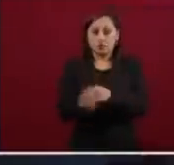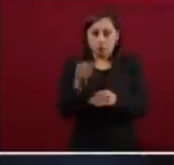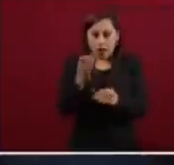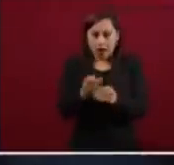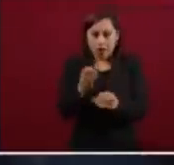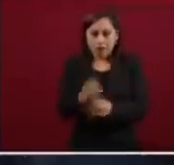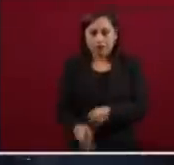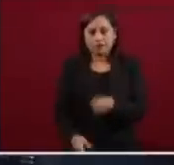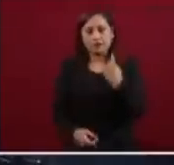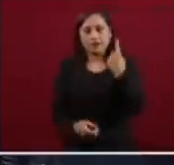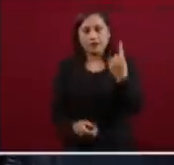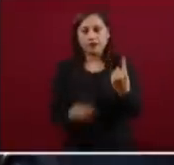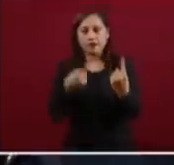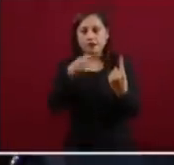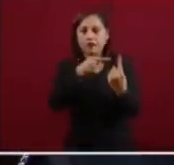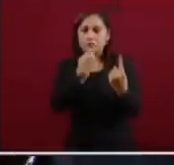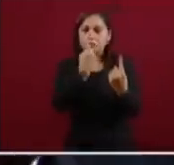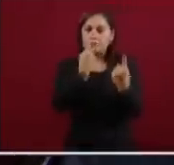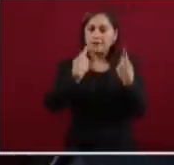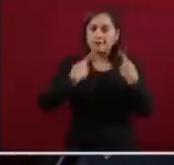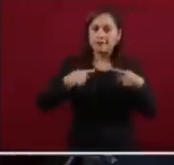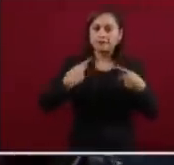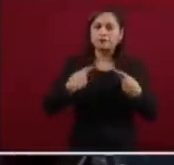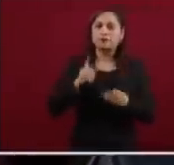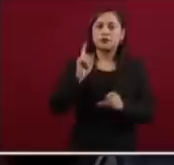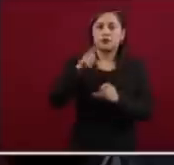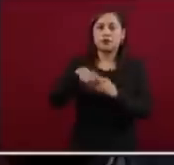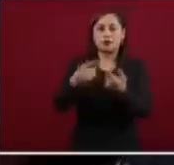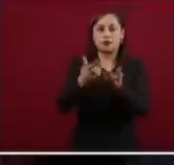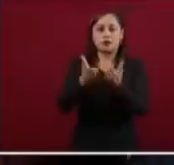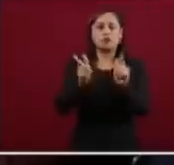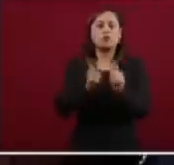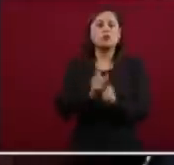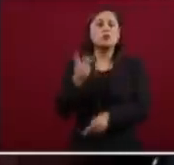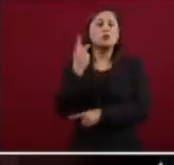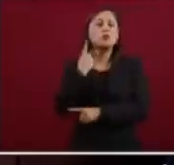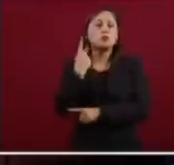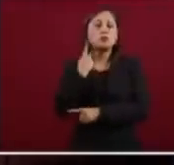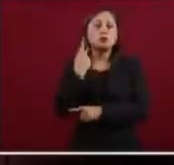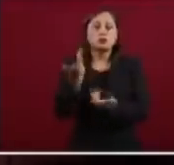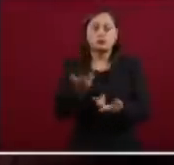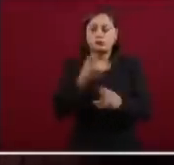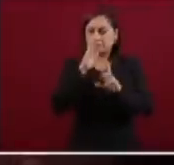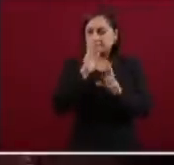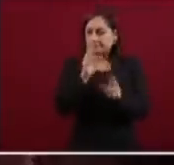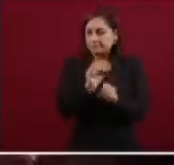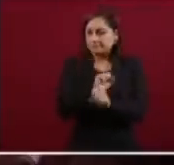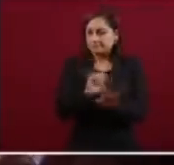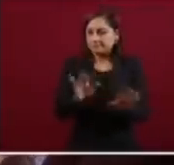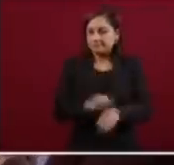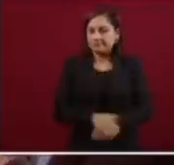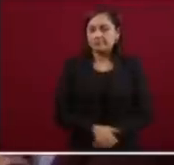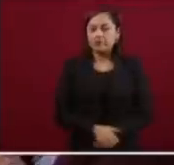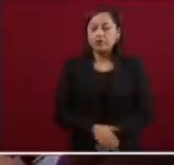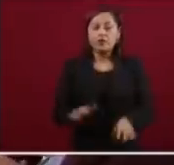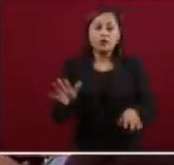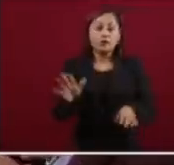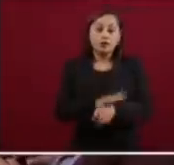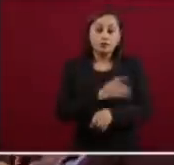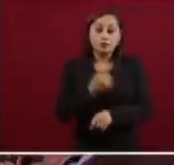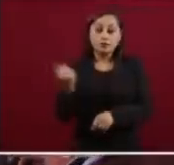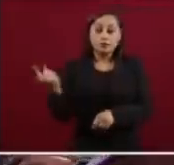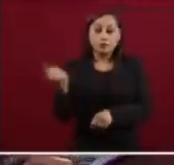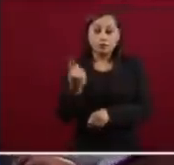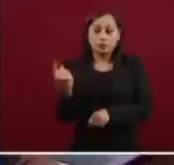un partido porque se supone que se trae en una